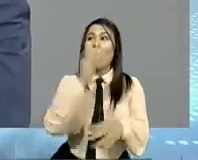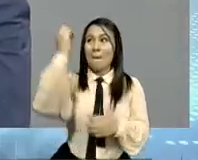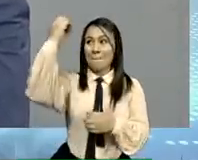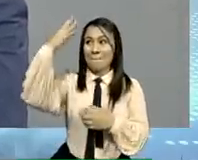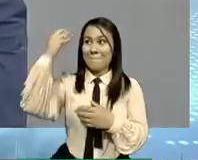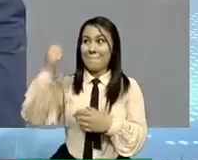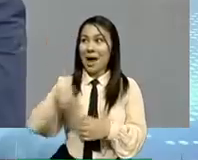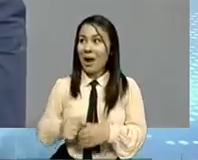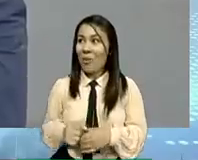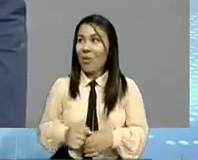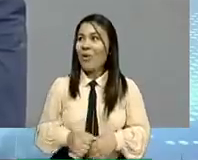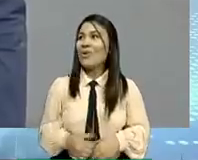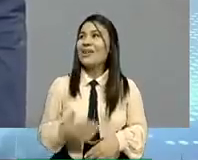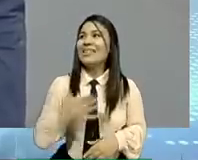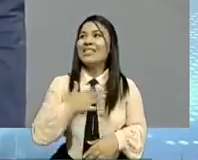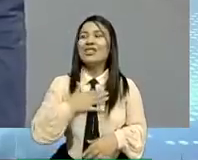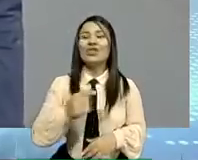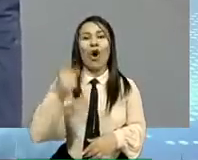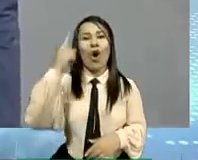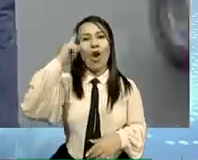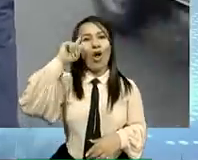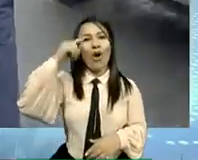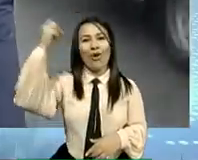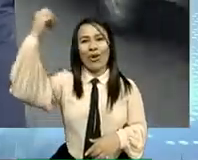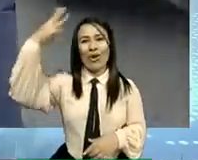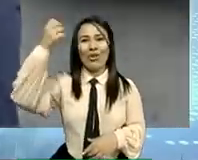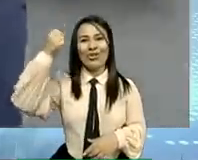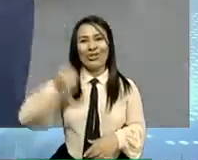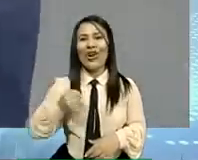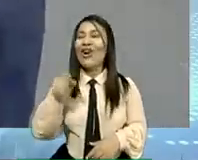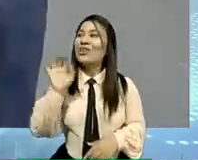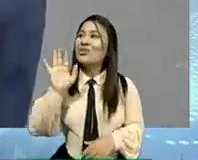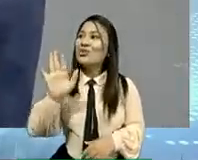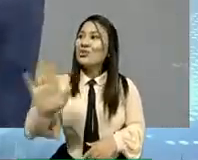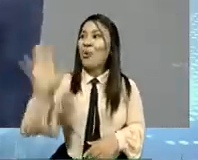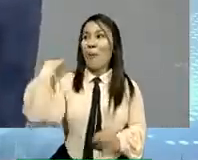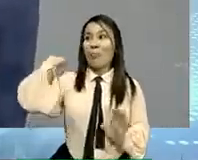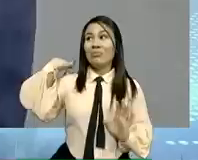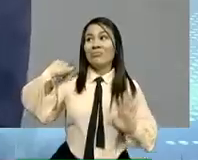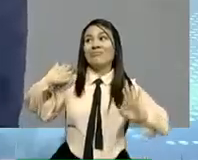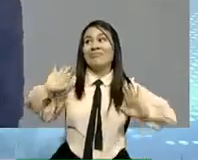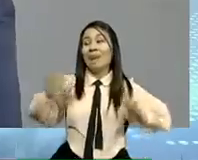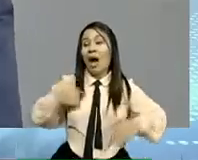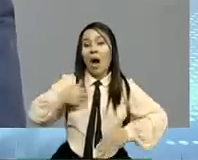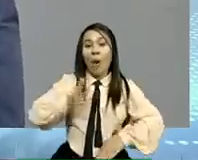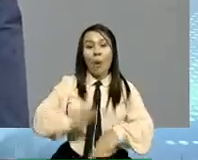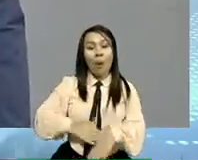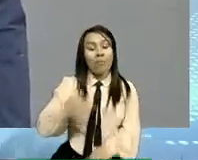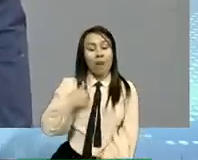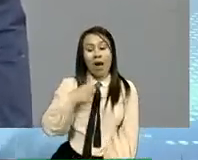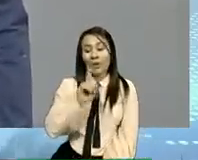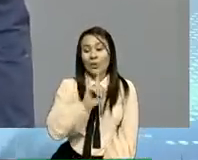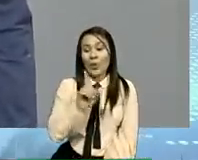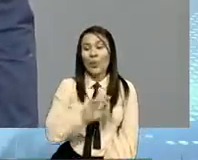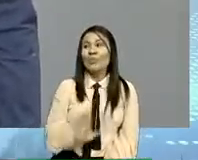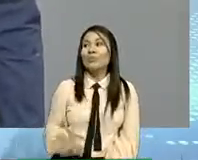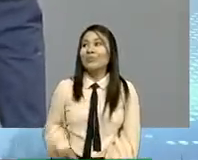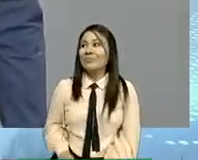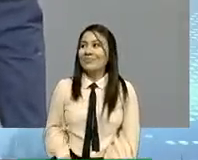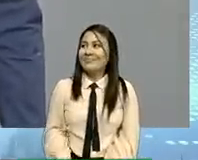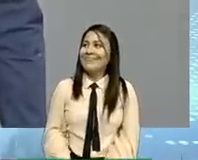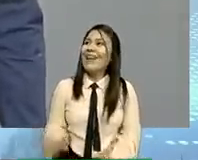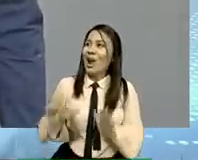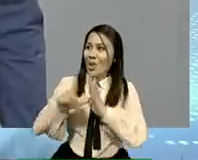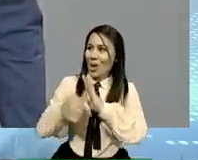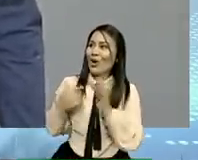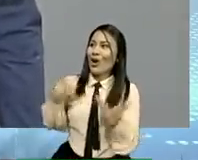Aquí dice, estoy loco por coger el paraguas de mi tocayo. ¿Sí? Ya no es culpa. Mi querido José, volveremos a